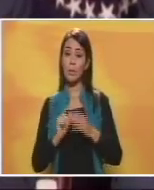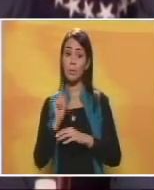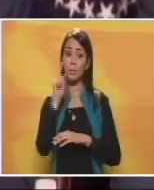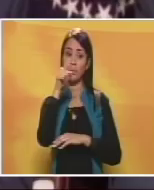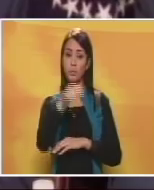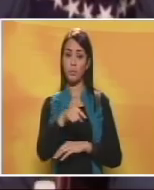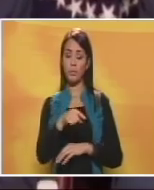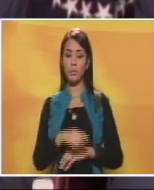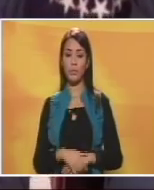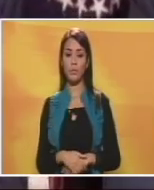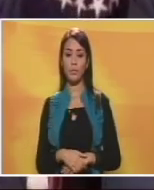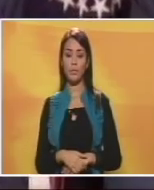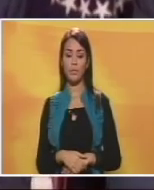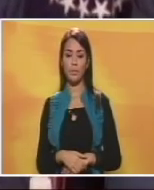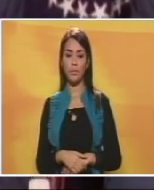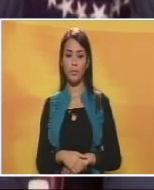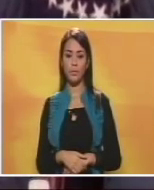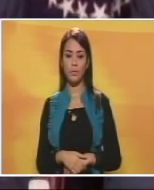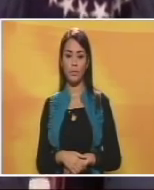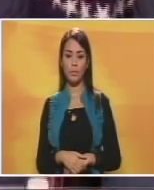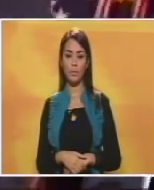desnuclearización norcoreana.